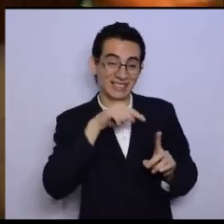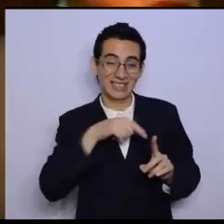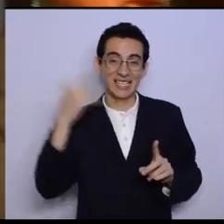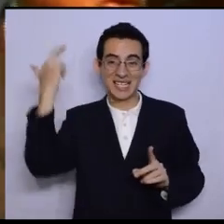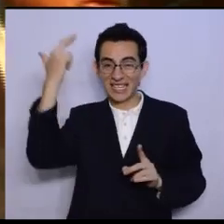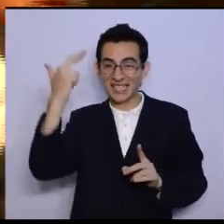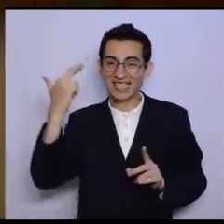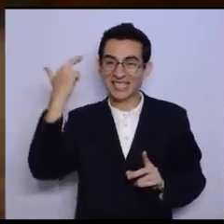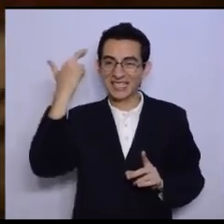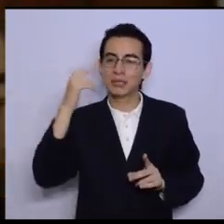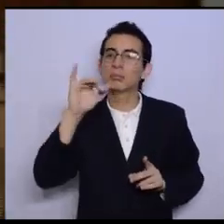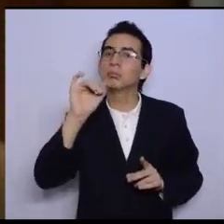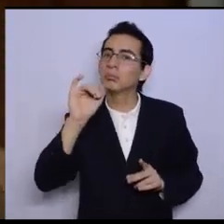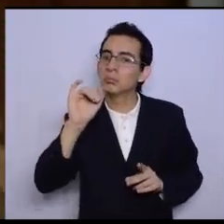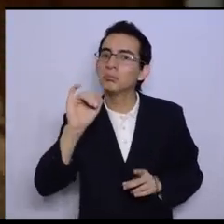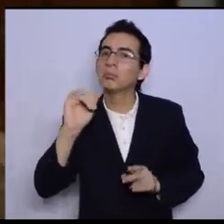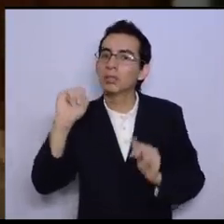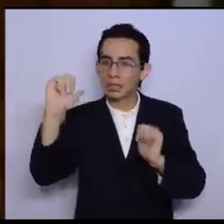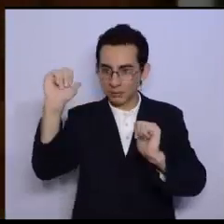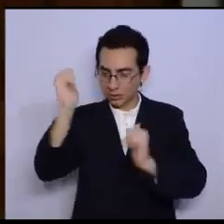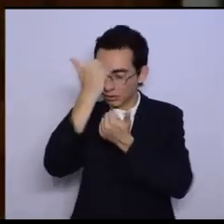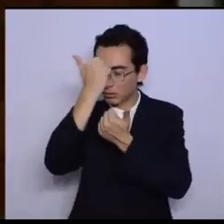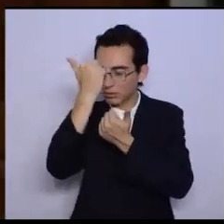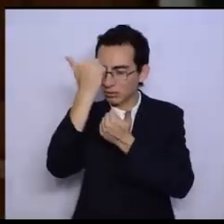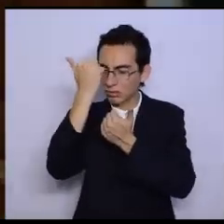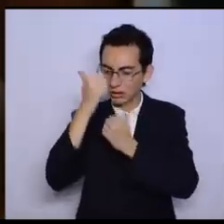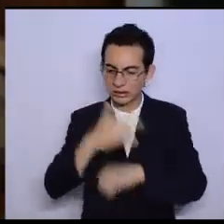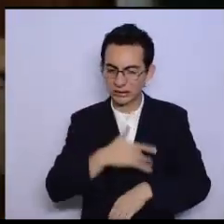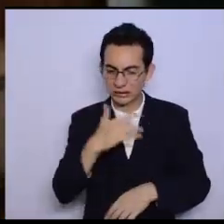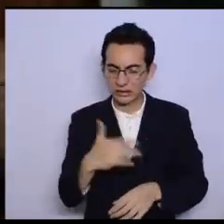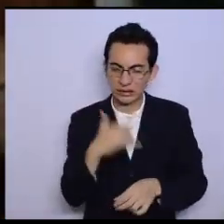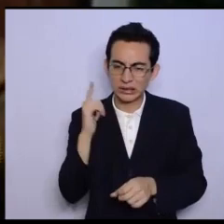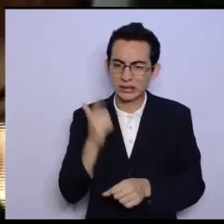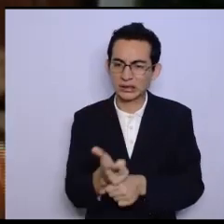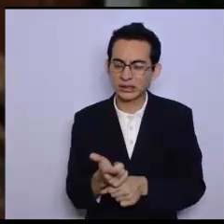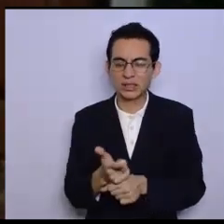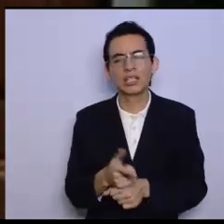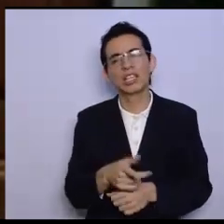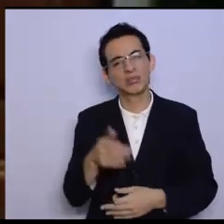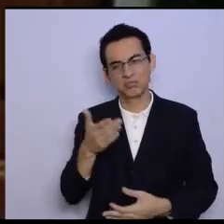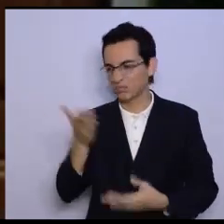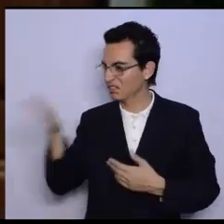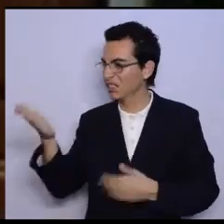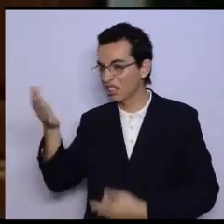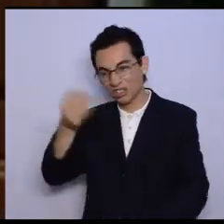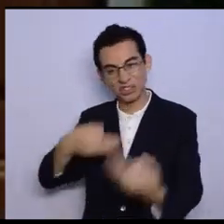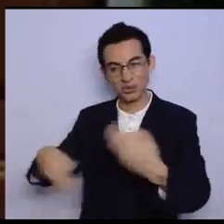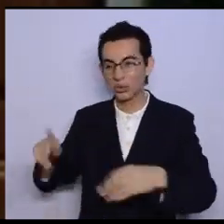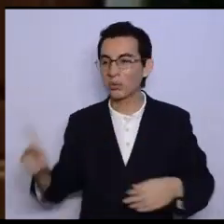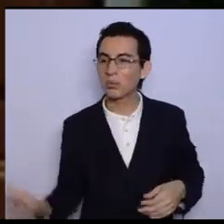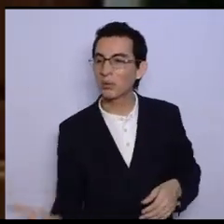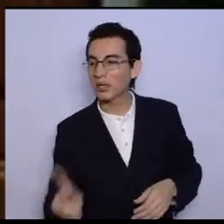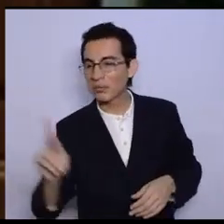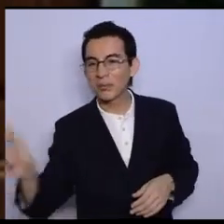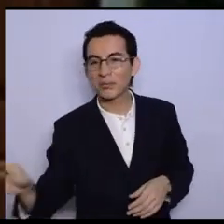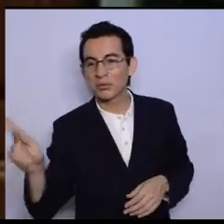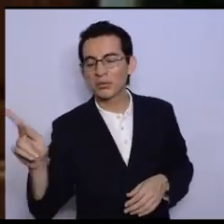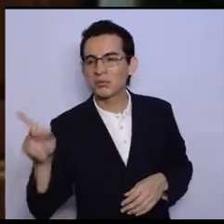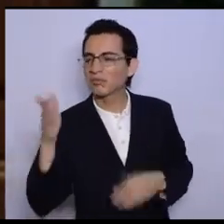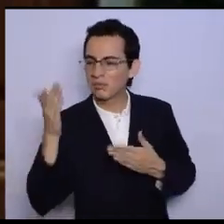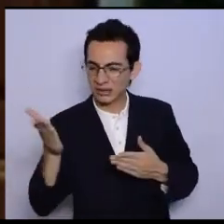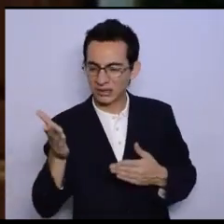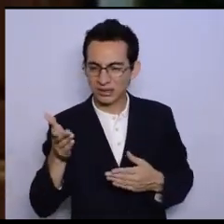se arrepintió y ordenó ayuno. Y ese es el único caso en la Biblia de toda una